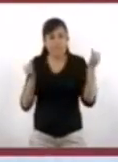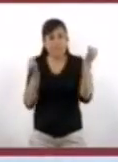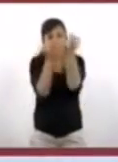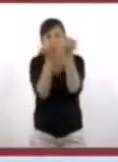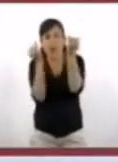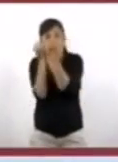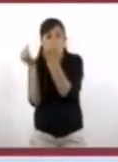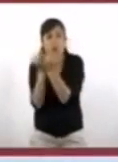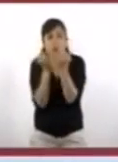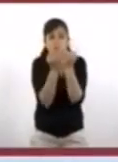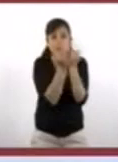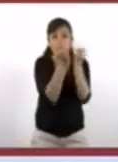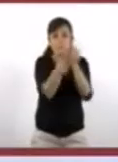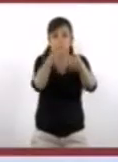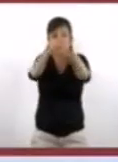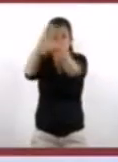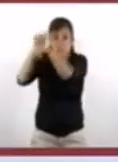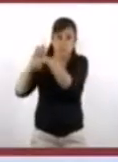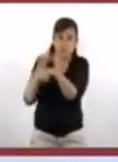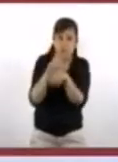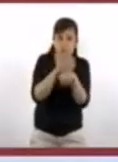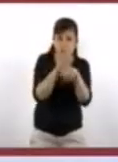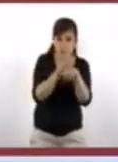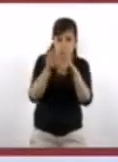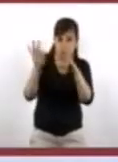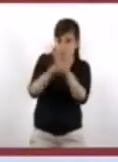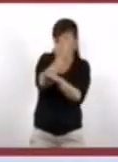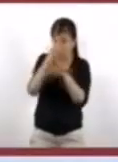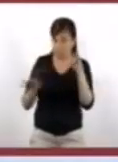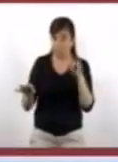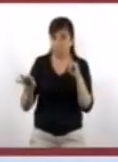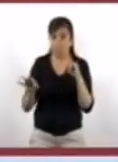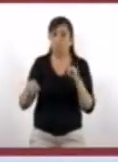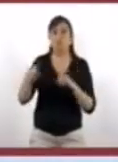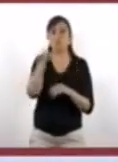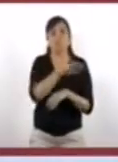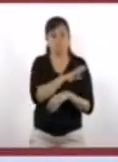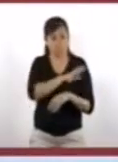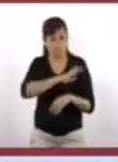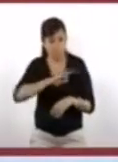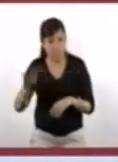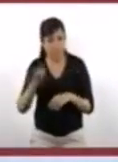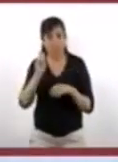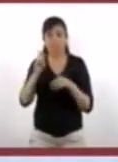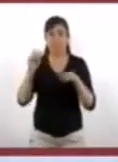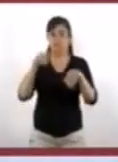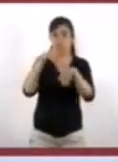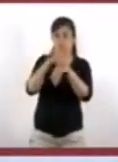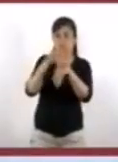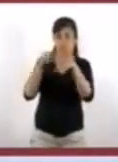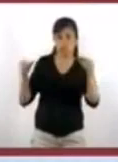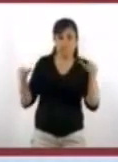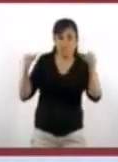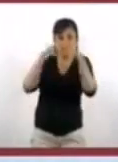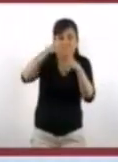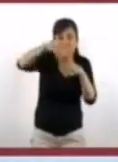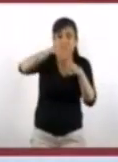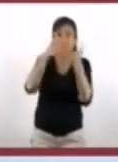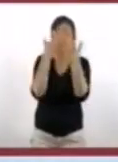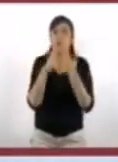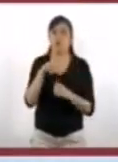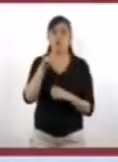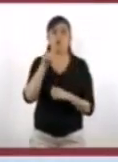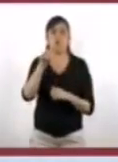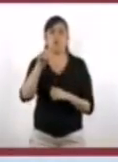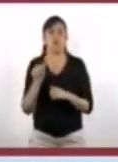modas anteriores del conjunto. Por último, es posible que un conjunto de datos no tenga